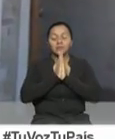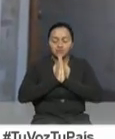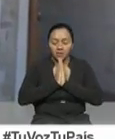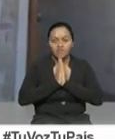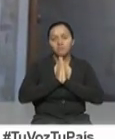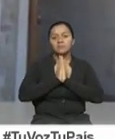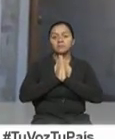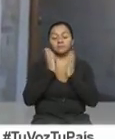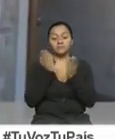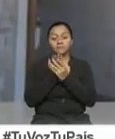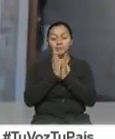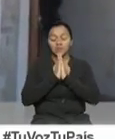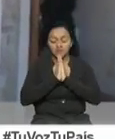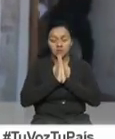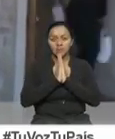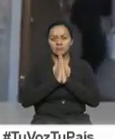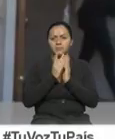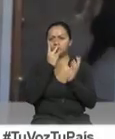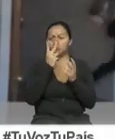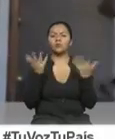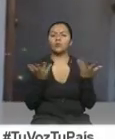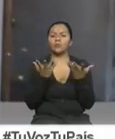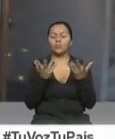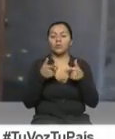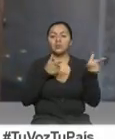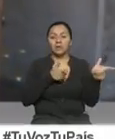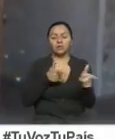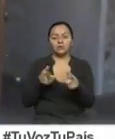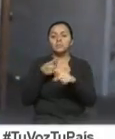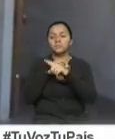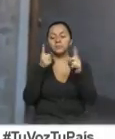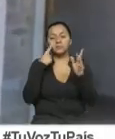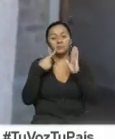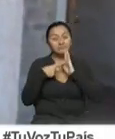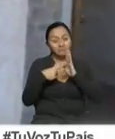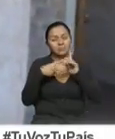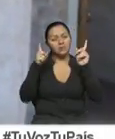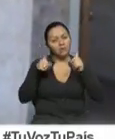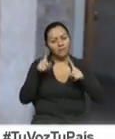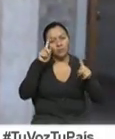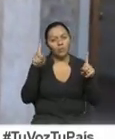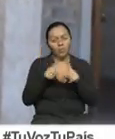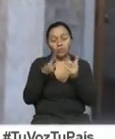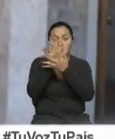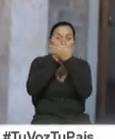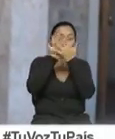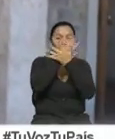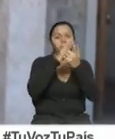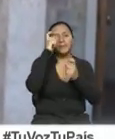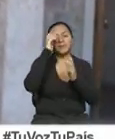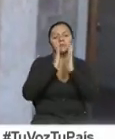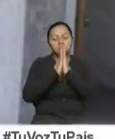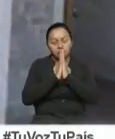El Islam se utiliza como una herramienta terrorista. Debemos tratar de poner fin a esa confusión.